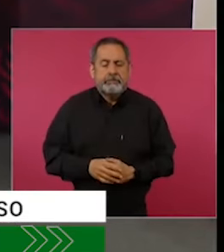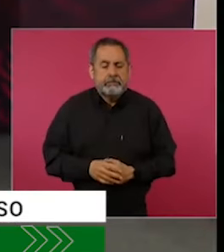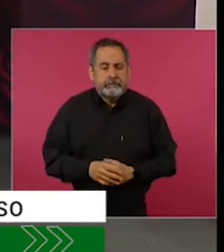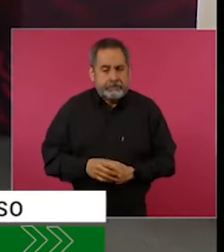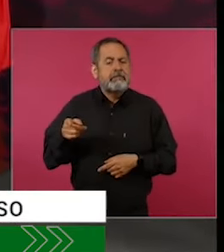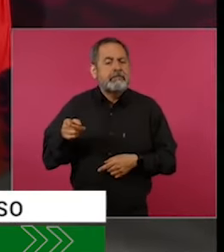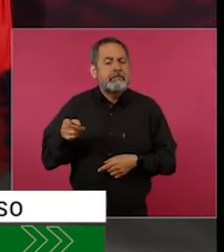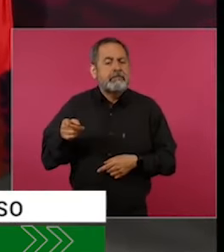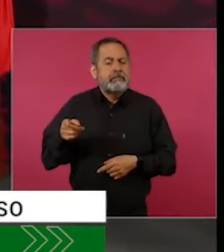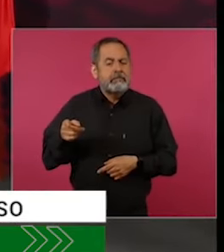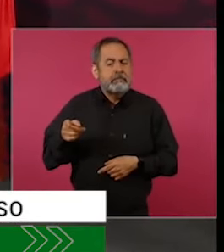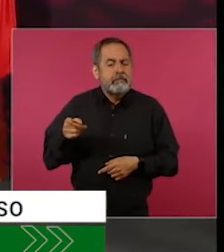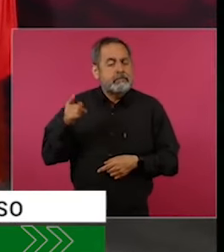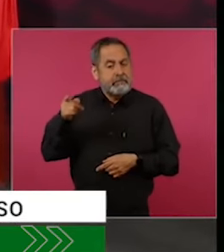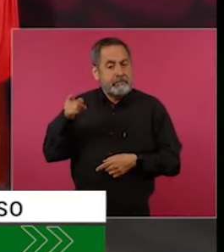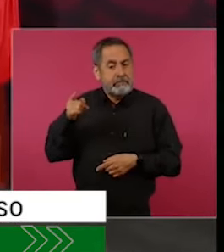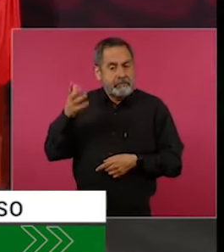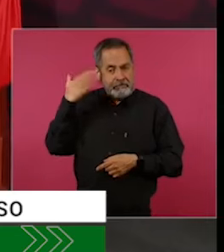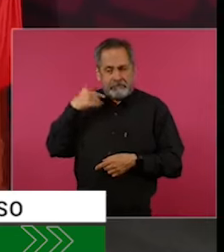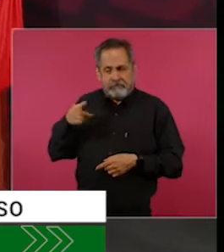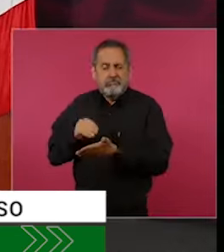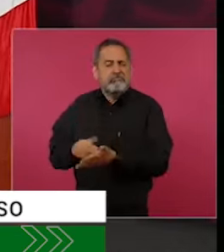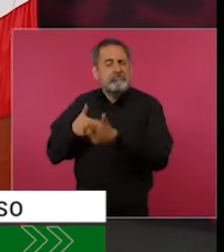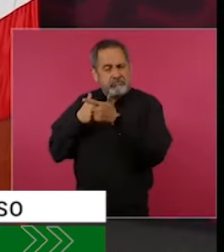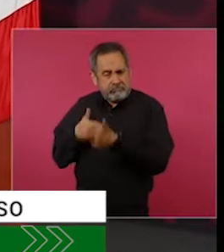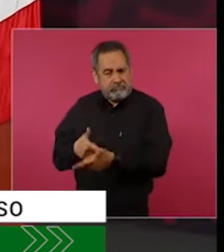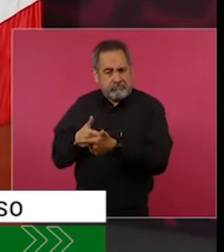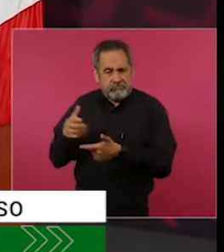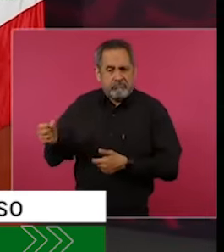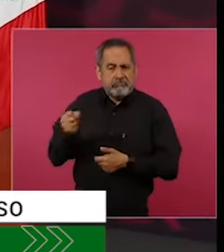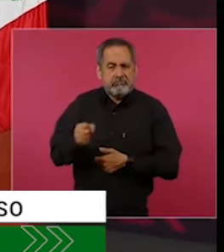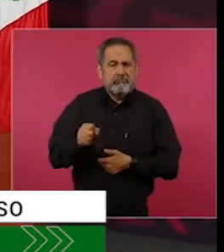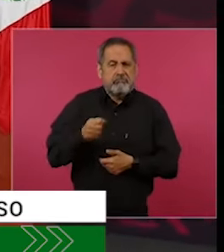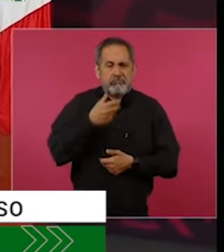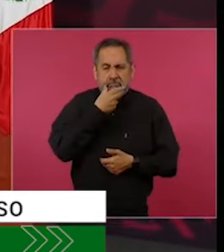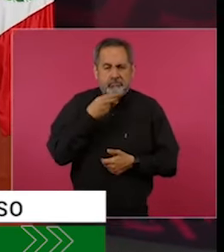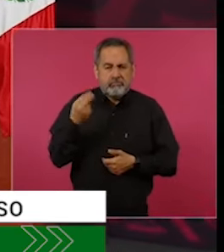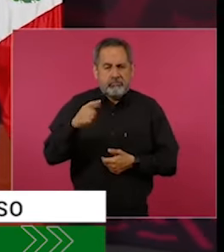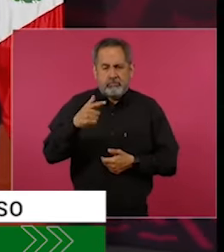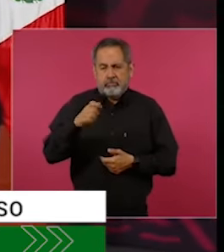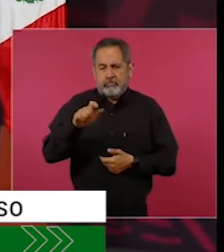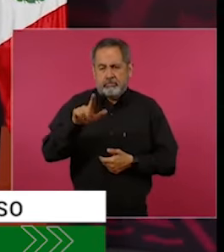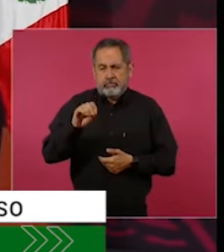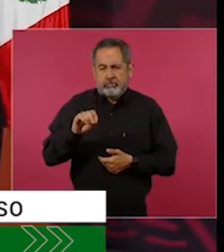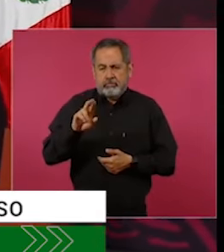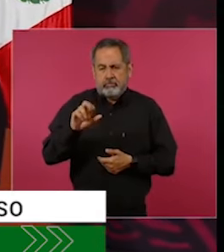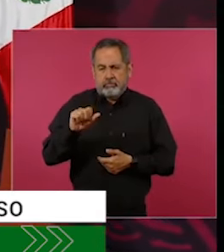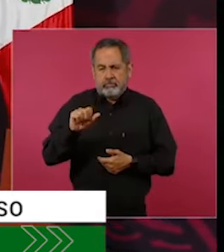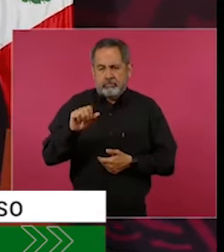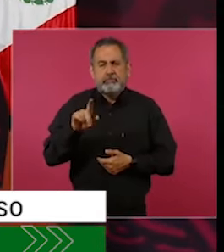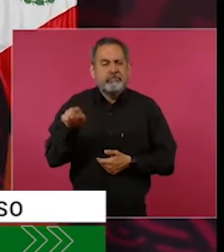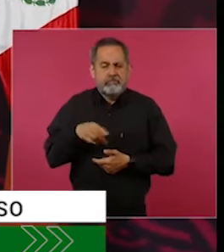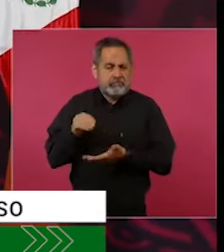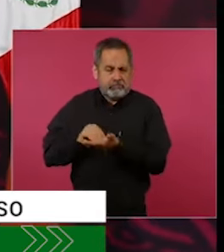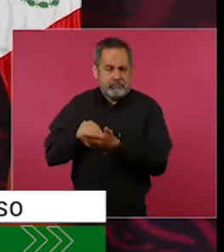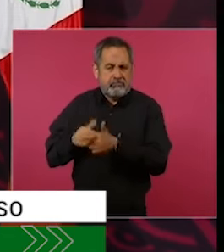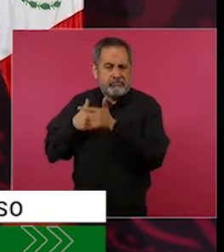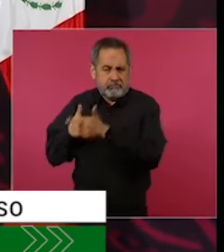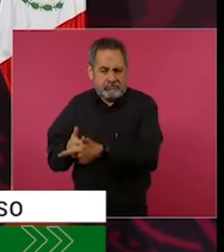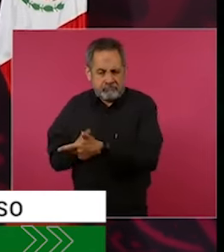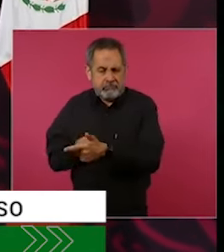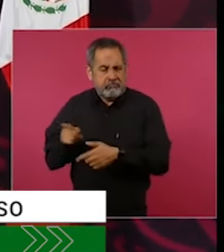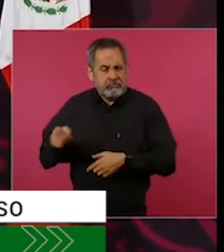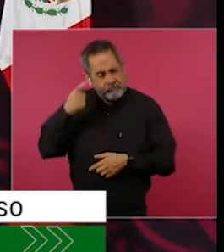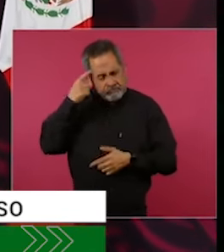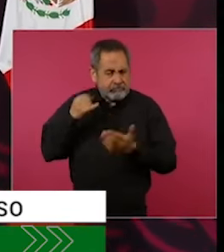decidió que iba a continuar Rogelio Ramírez de la O, que tomó la presidenta electa